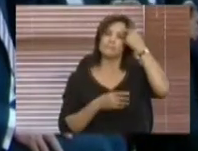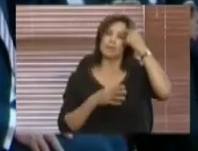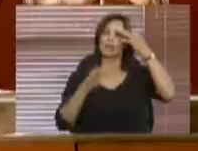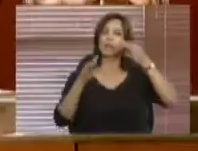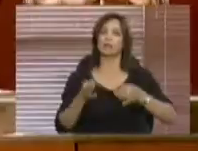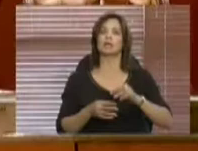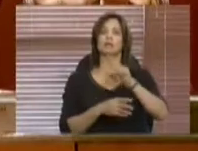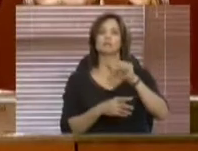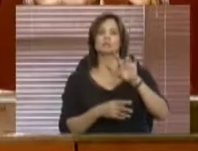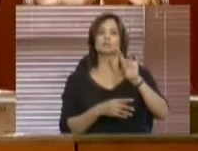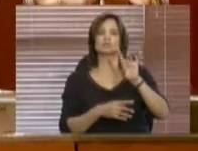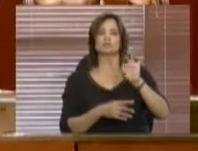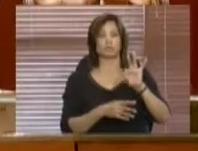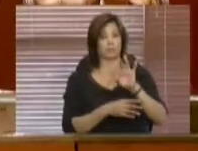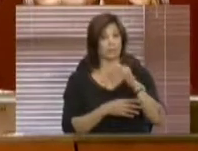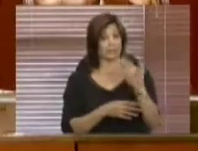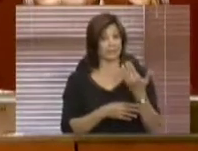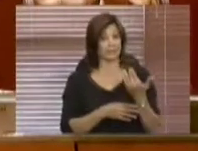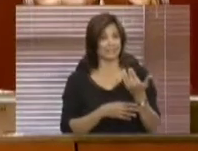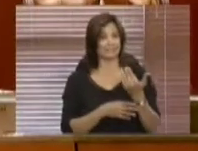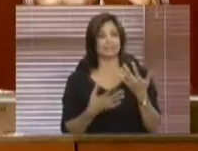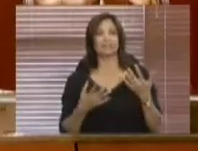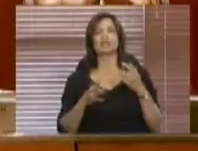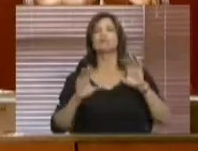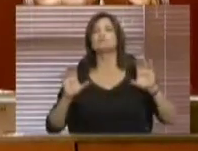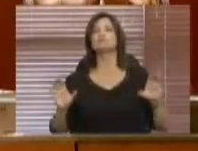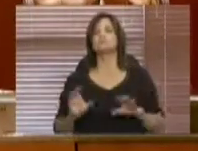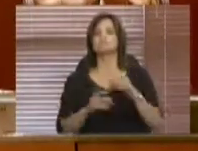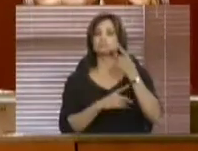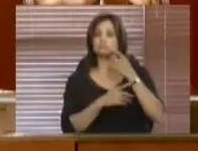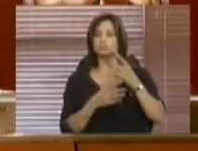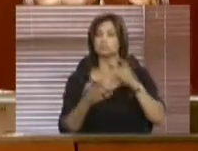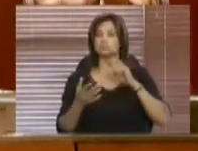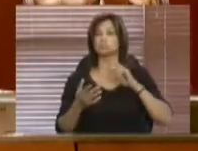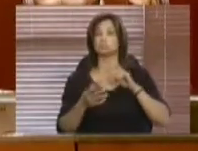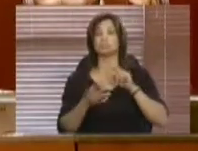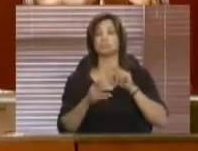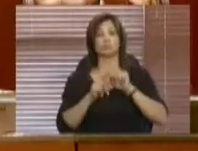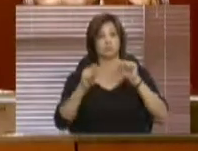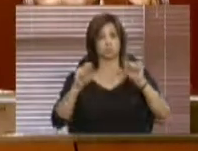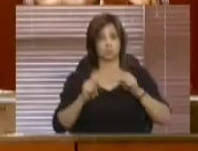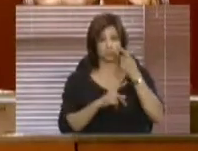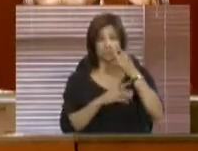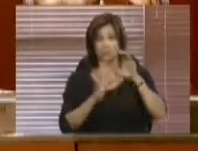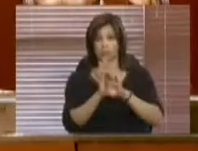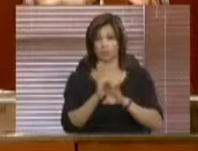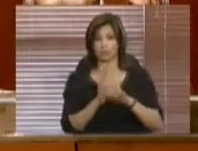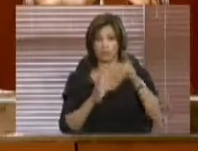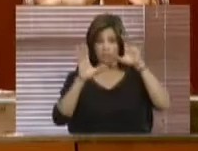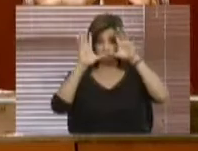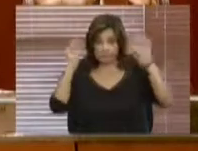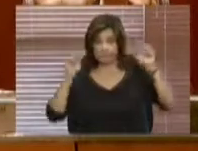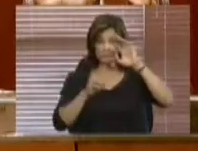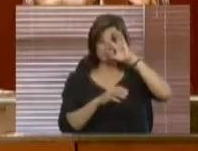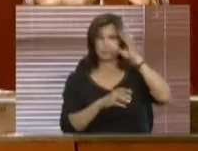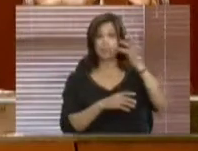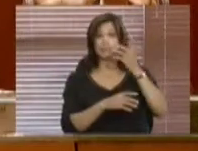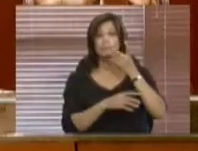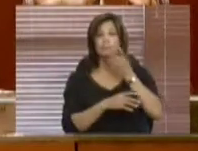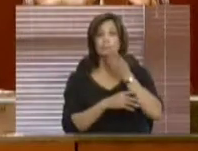sentencia 189-15 que el ejercicio de la potestad de indulto atribuida por la Constitución al Presidente de la